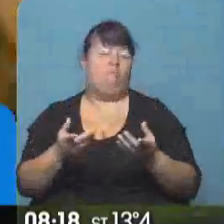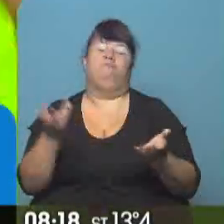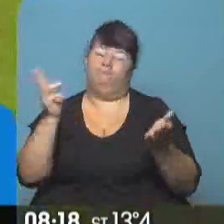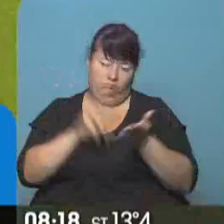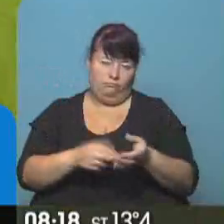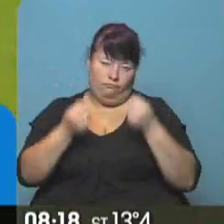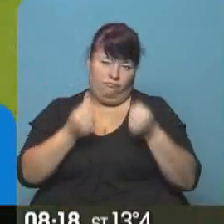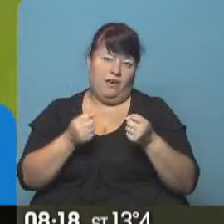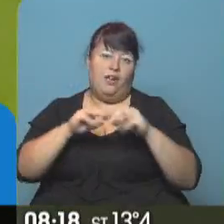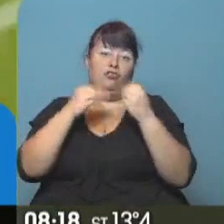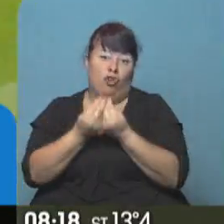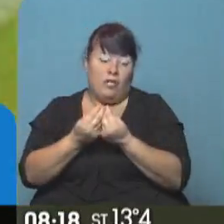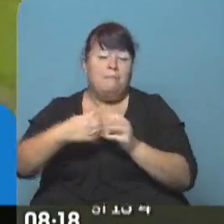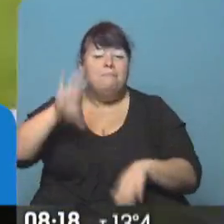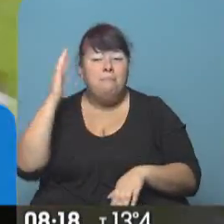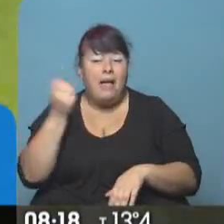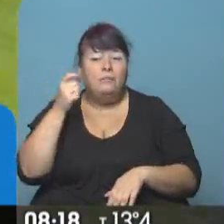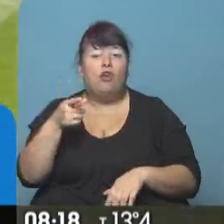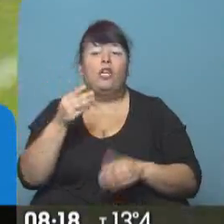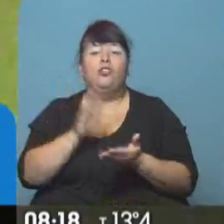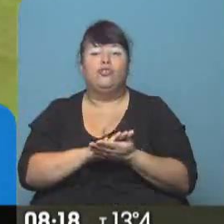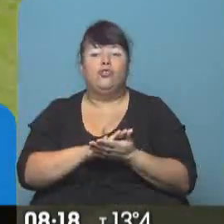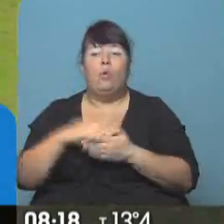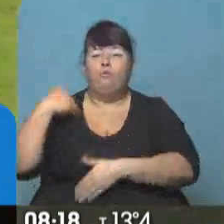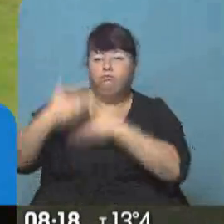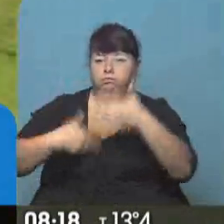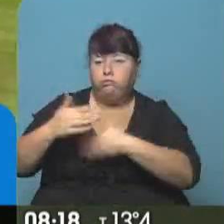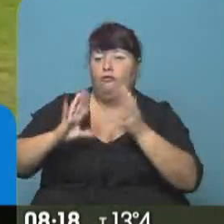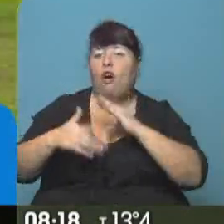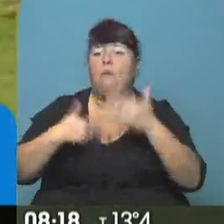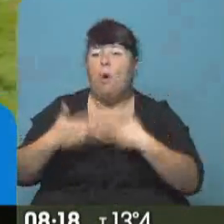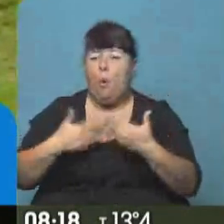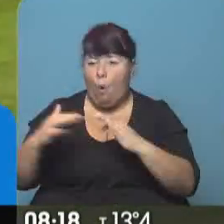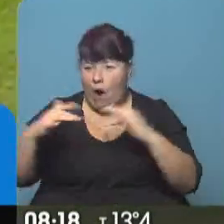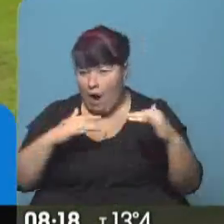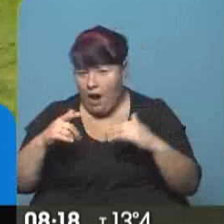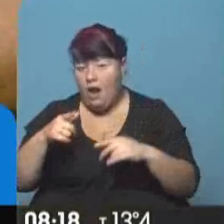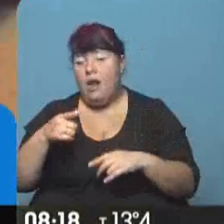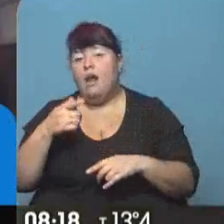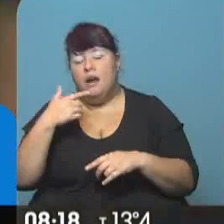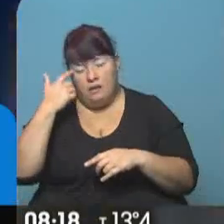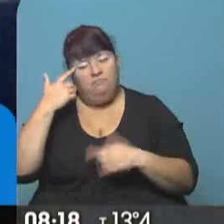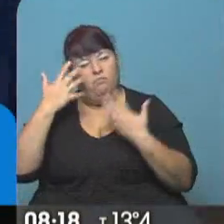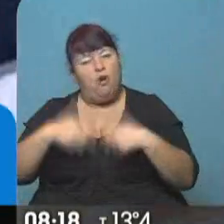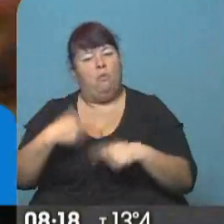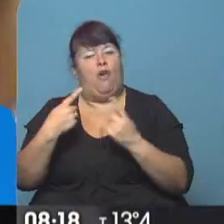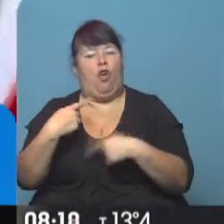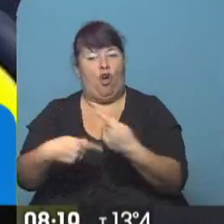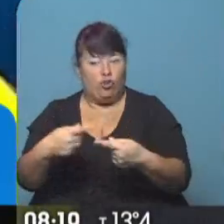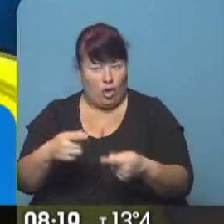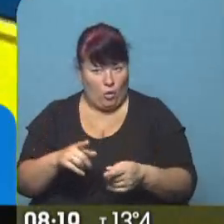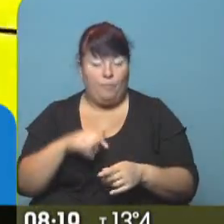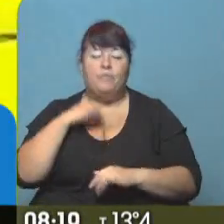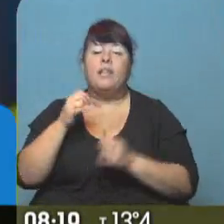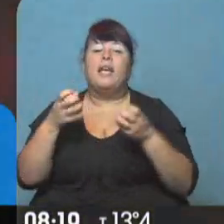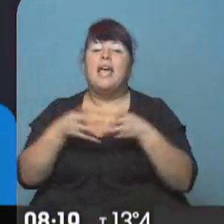ratificando en base a resultados y fundamentalmente desde su evolución futbolística, que había proyecto de continuidad. Repasamos